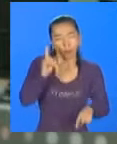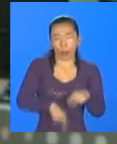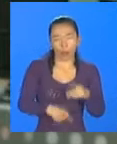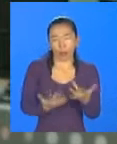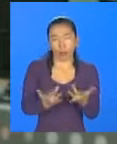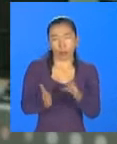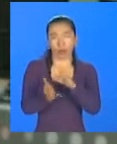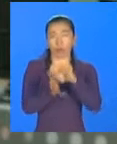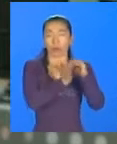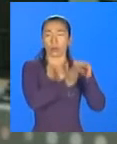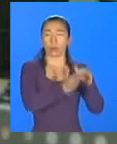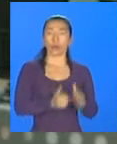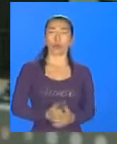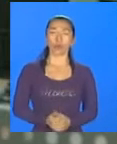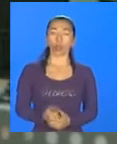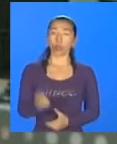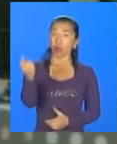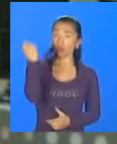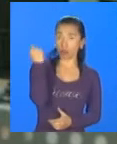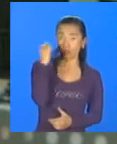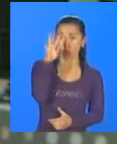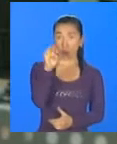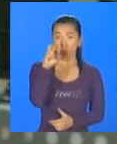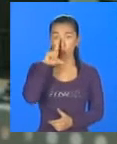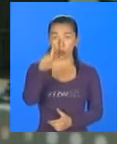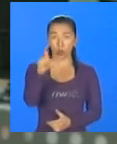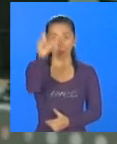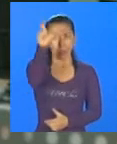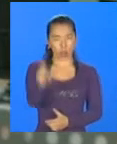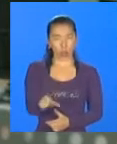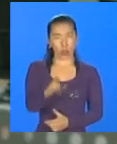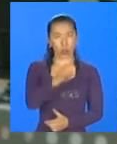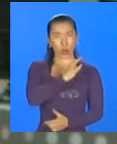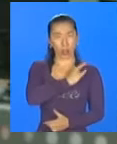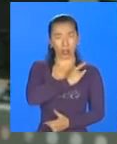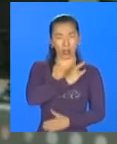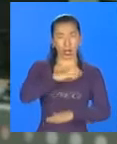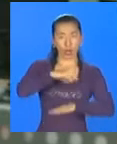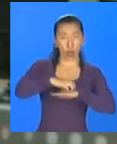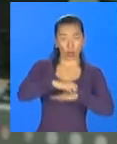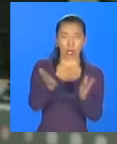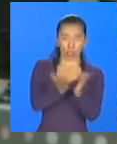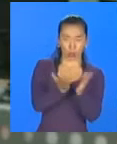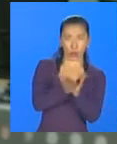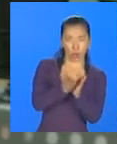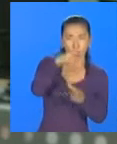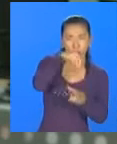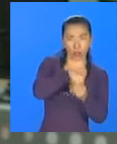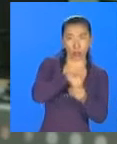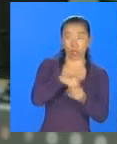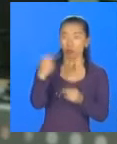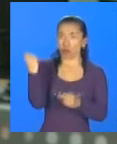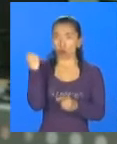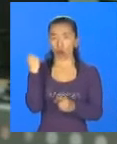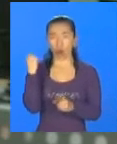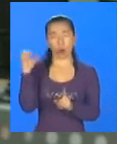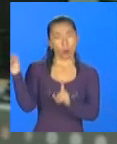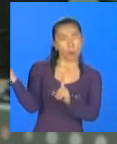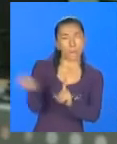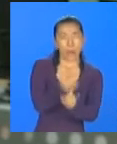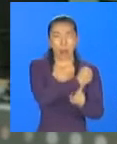El pasado 9 de junio, Cristian Pulido, estudiante de la Universidad del Tolima, recibió fuertes agresiones por parte del